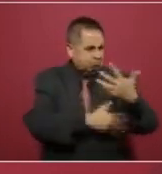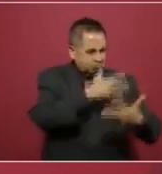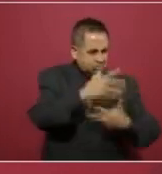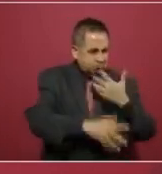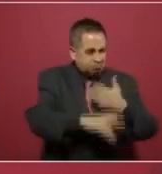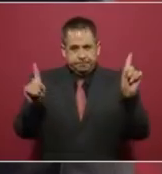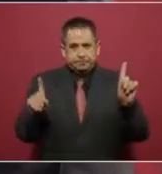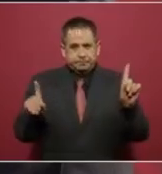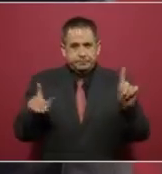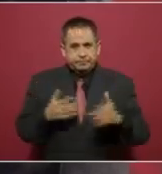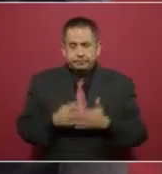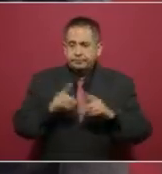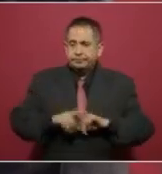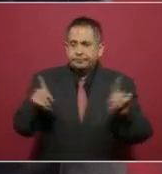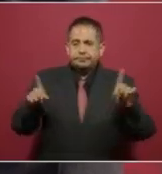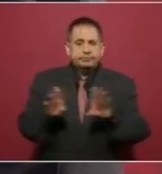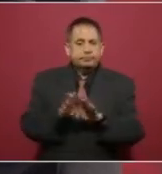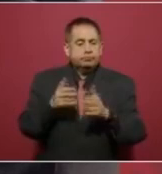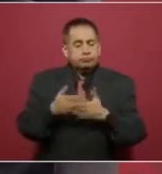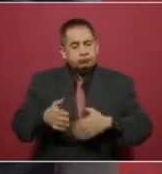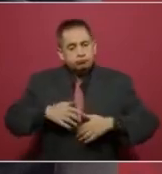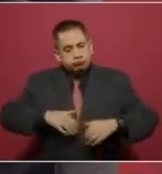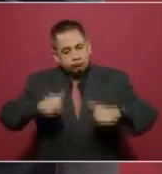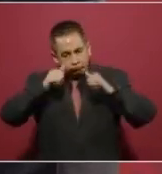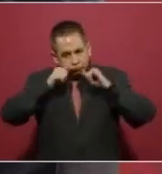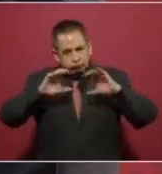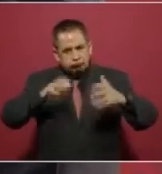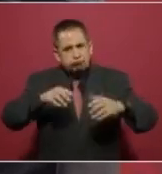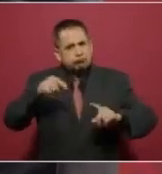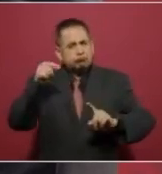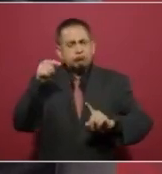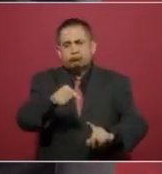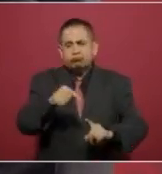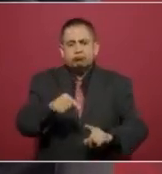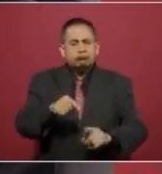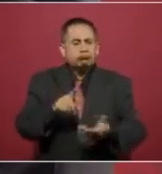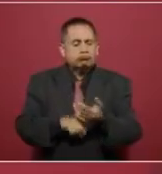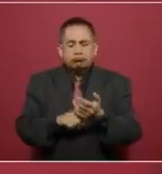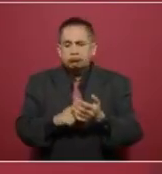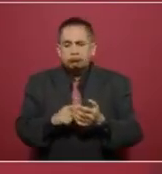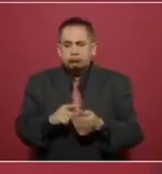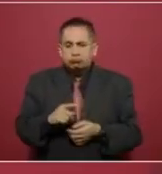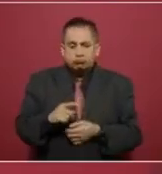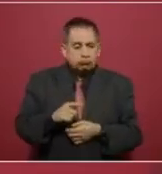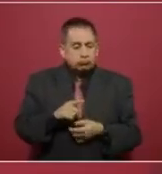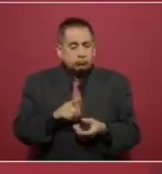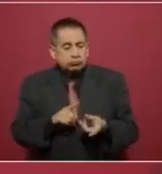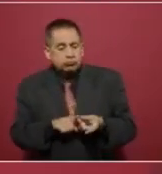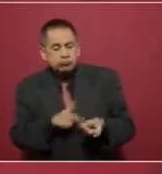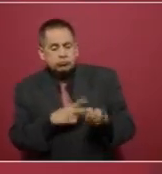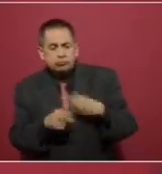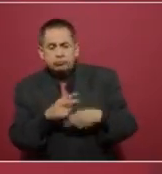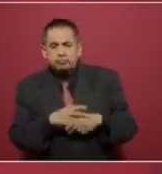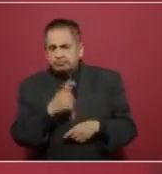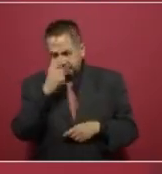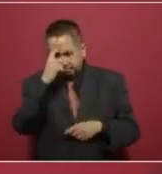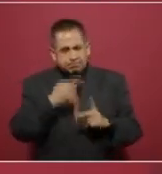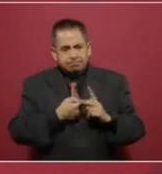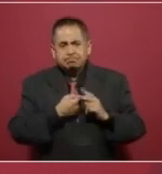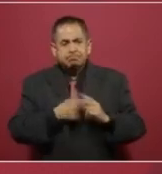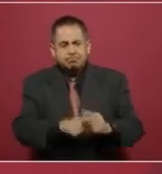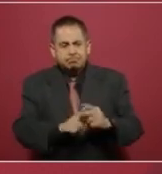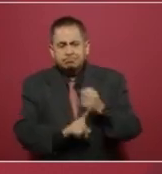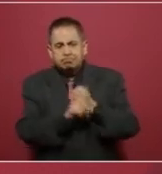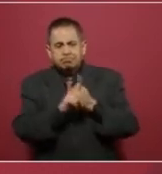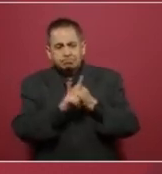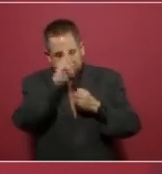violencia. Ahora estamos atendiendo las causas que originan la violencia. El Ejecutivo Federal desmintió